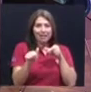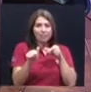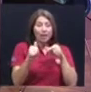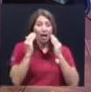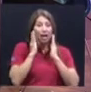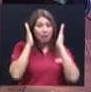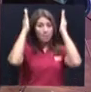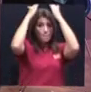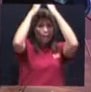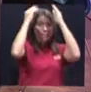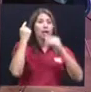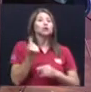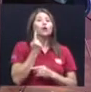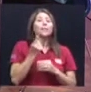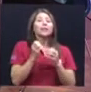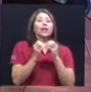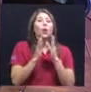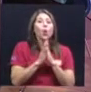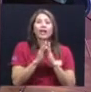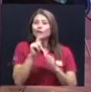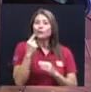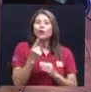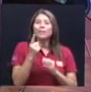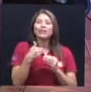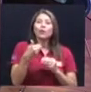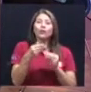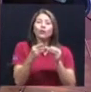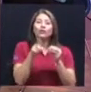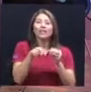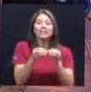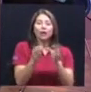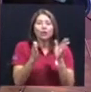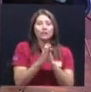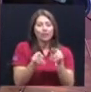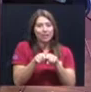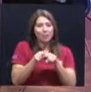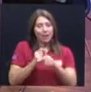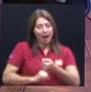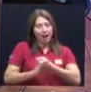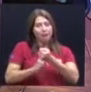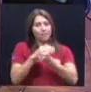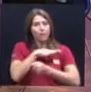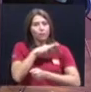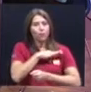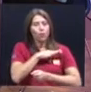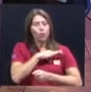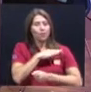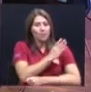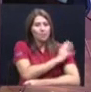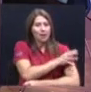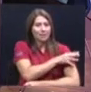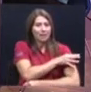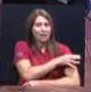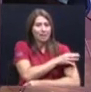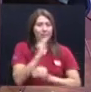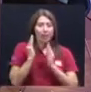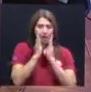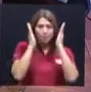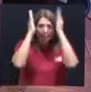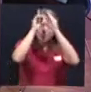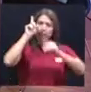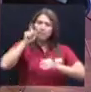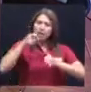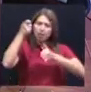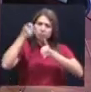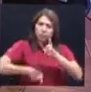solo oraciones sino acciones a favor del pueblo palestino la posesión del posición del Papa Debería ser realmente contundente